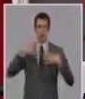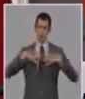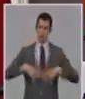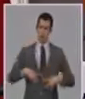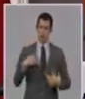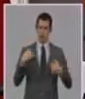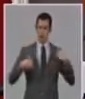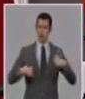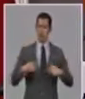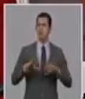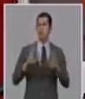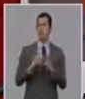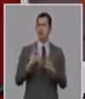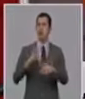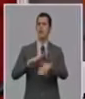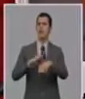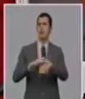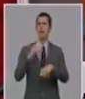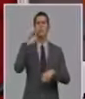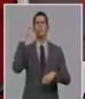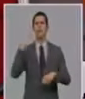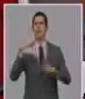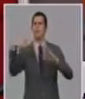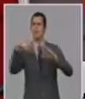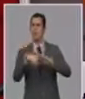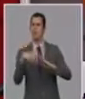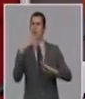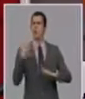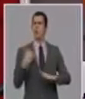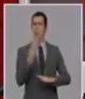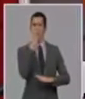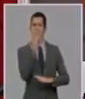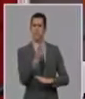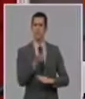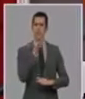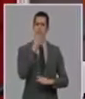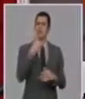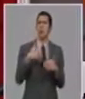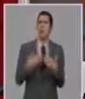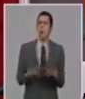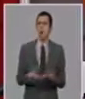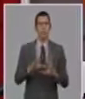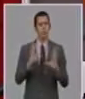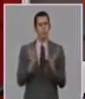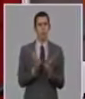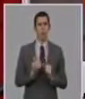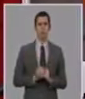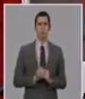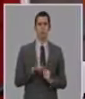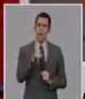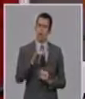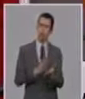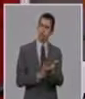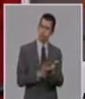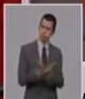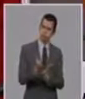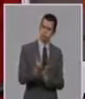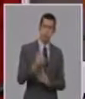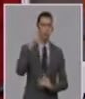por pediatras, que van acompañando a ese médico y enfermera de la familia. Eso no ha variado, eso se mantiene